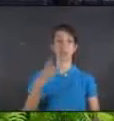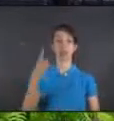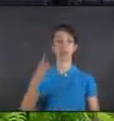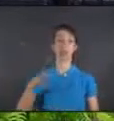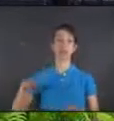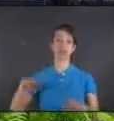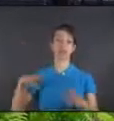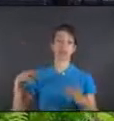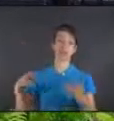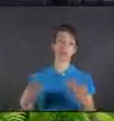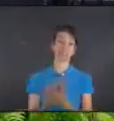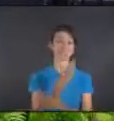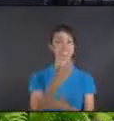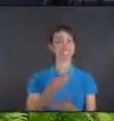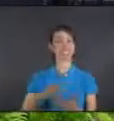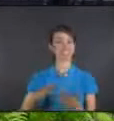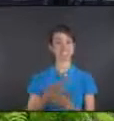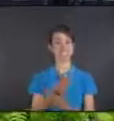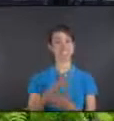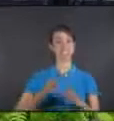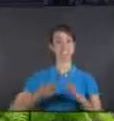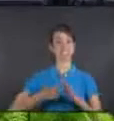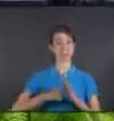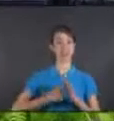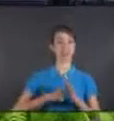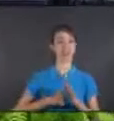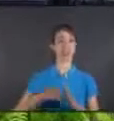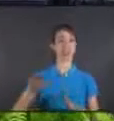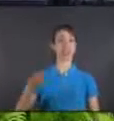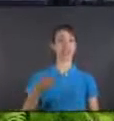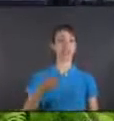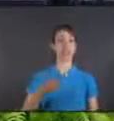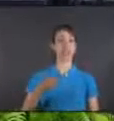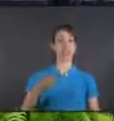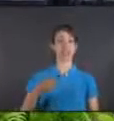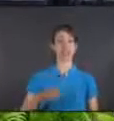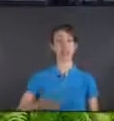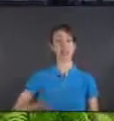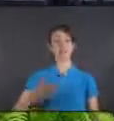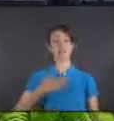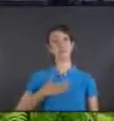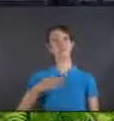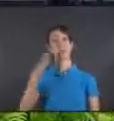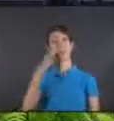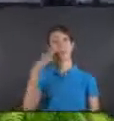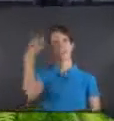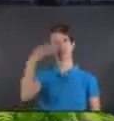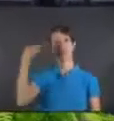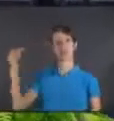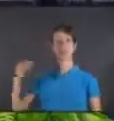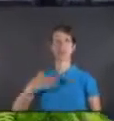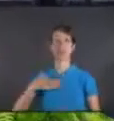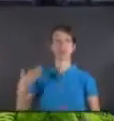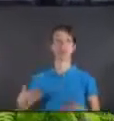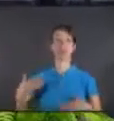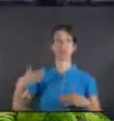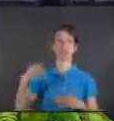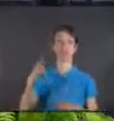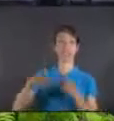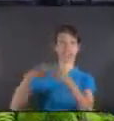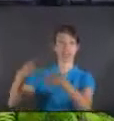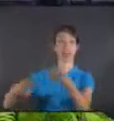dijo. Se siente bien uno, ¿verdad? Ahora imagínese el jefe, que lo llame por su